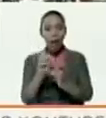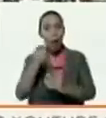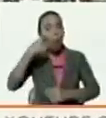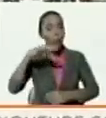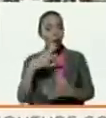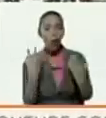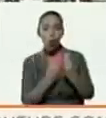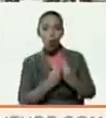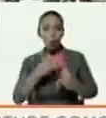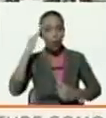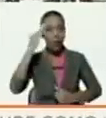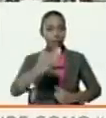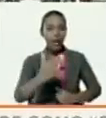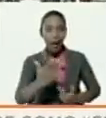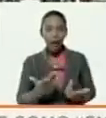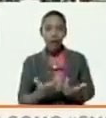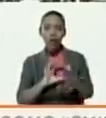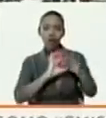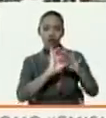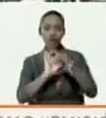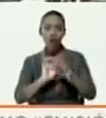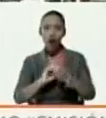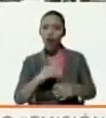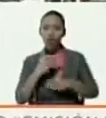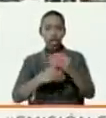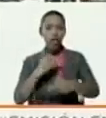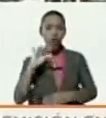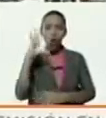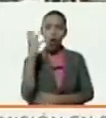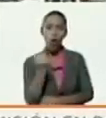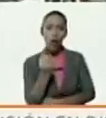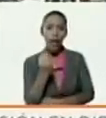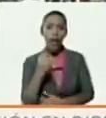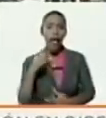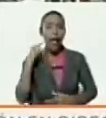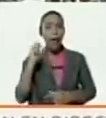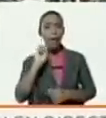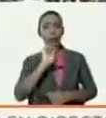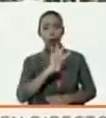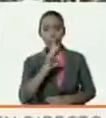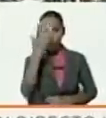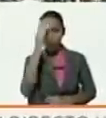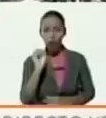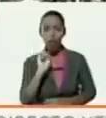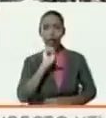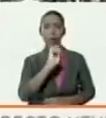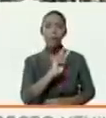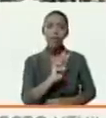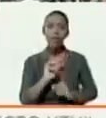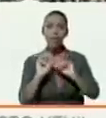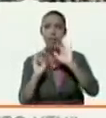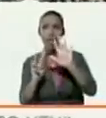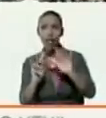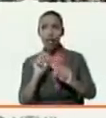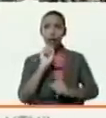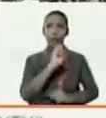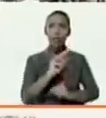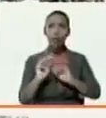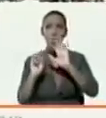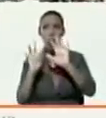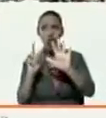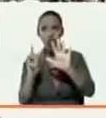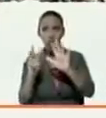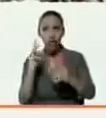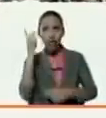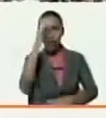Armada unidos, cosa que no se pudo lograr ni el 4 de febrero, ni el 27 de noviembre, ni el 27 y 28 de febrero. El primer vicepresidente de